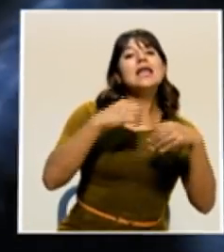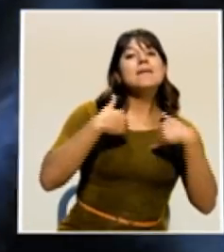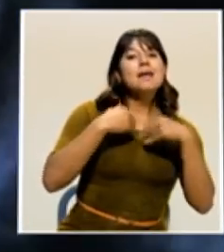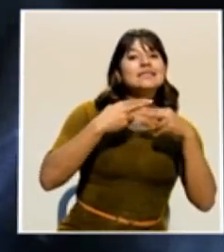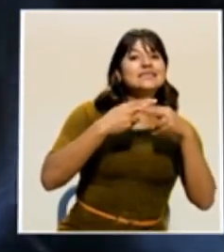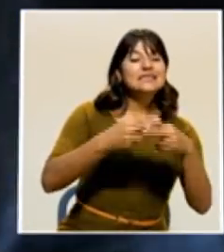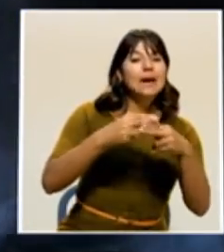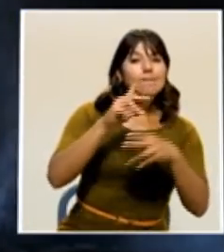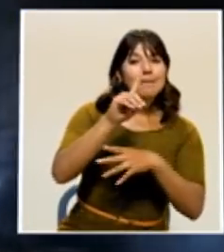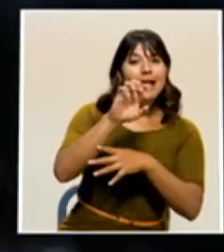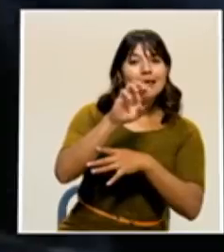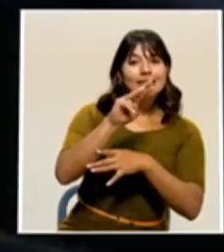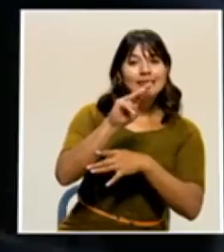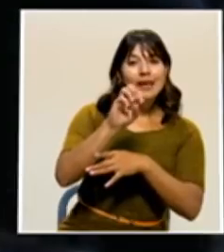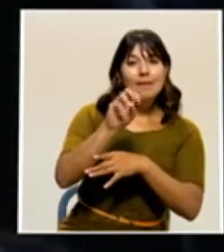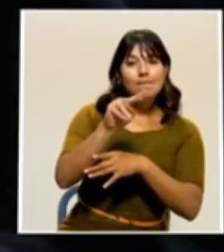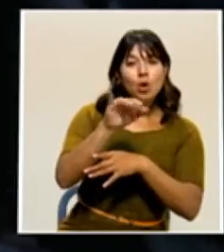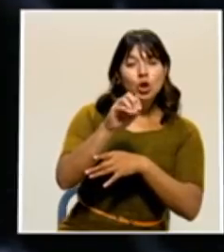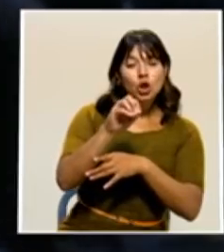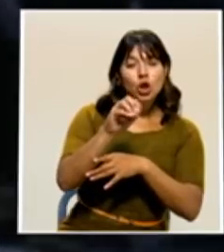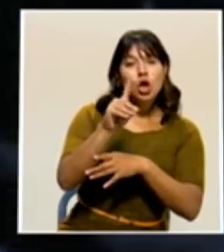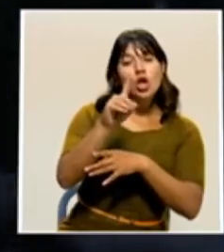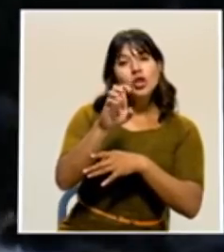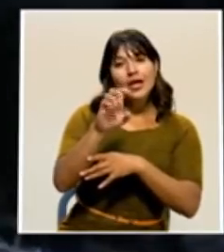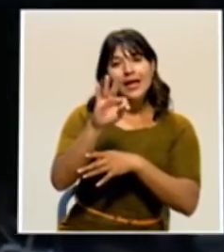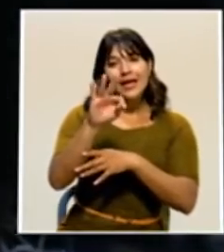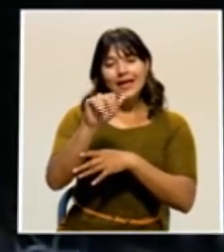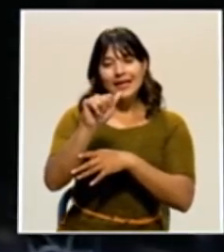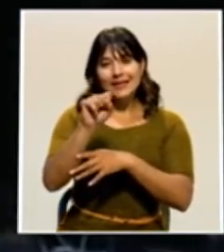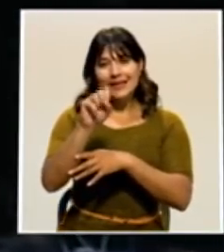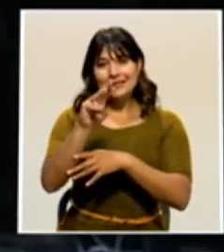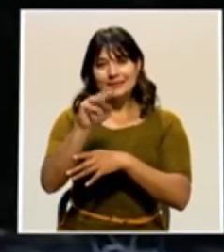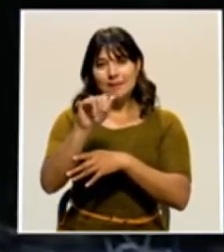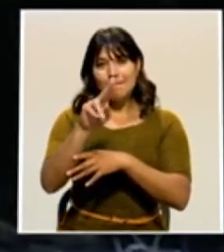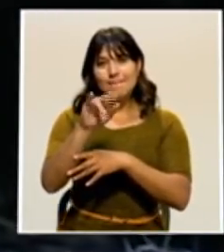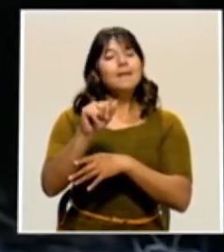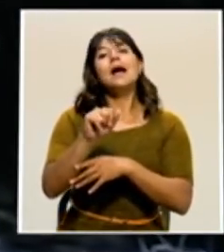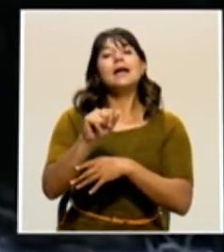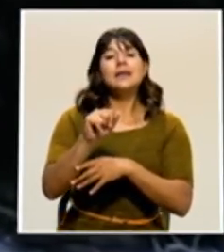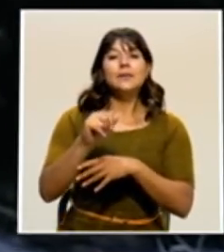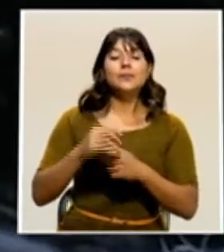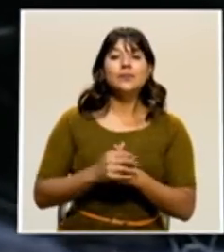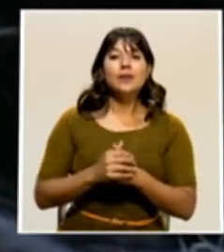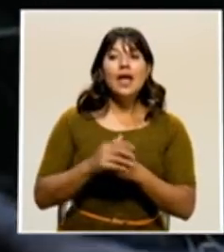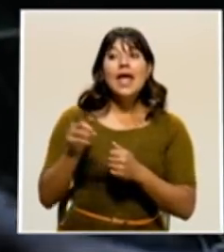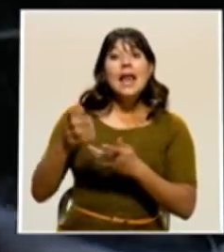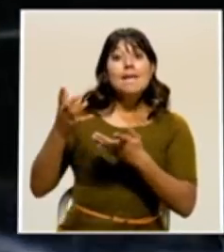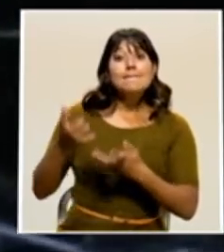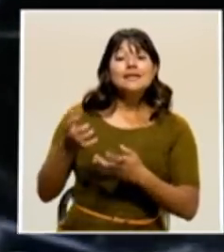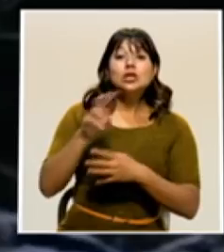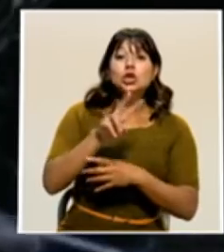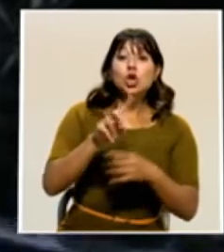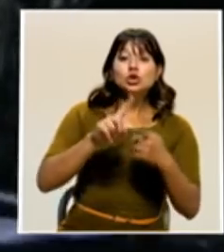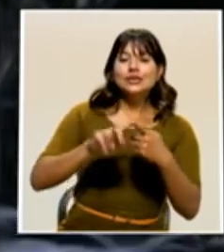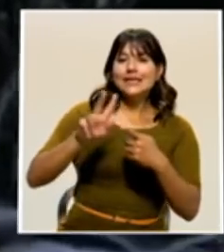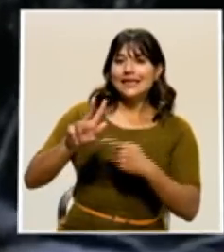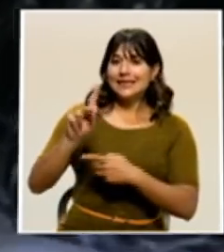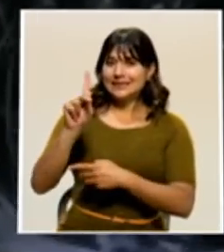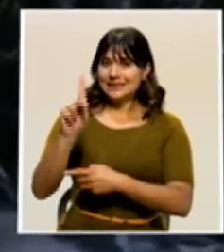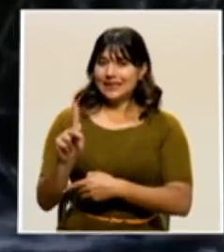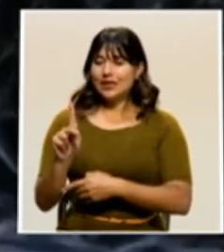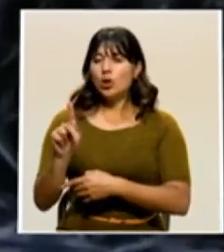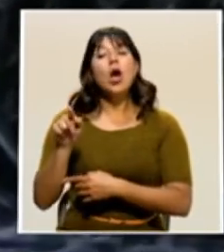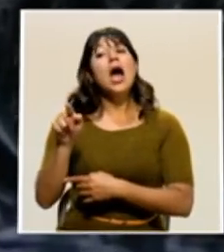a 75 centímetros de largo y su cola es de 25 a 50 centímetros. Pesa de 2 a 3 kilos.